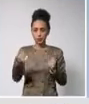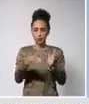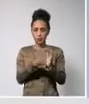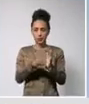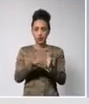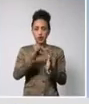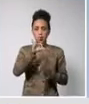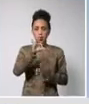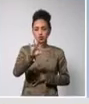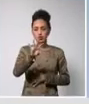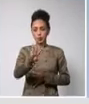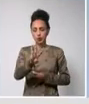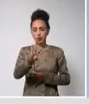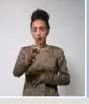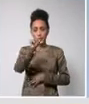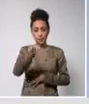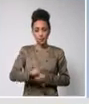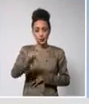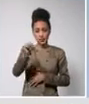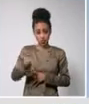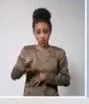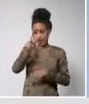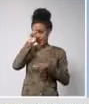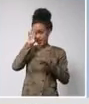21.084 pacientes ingresados,